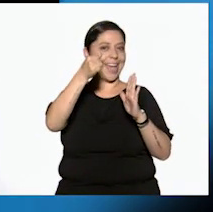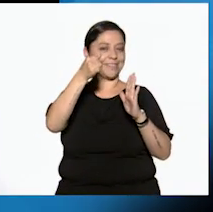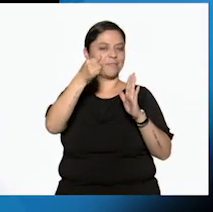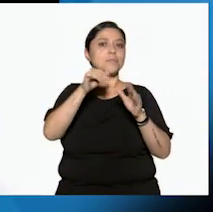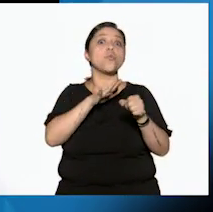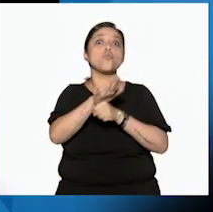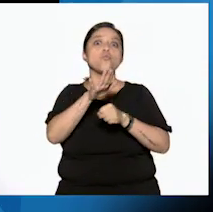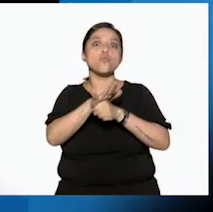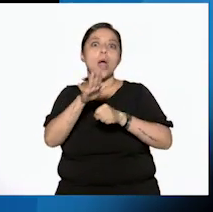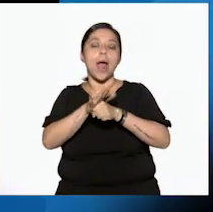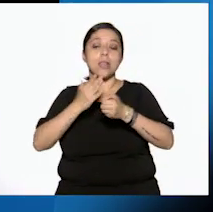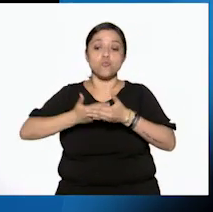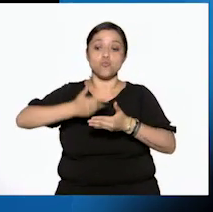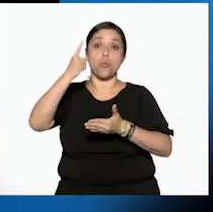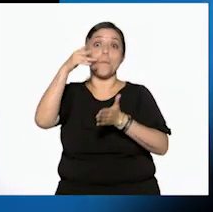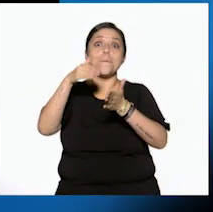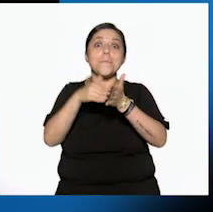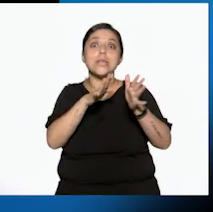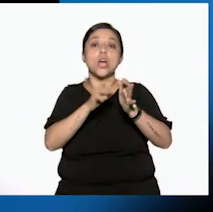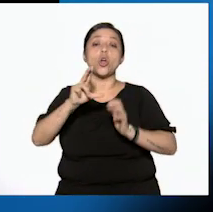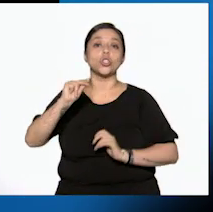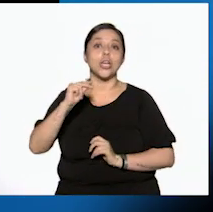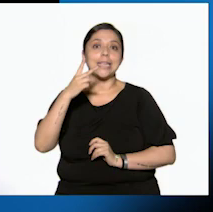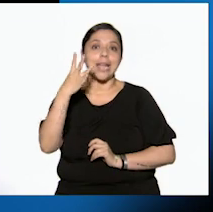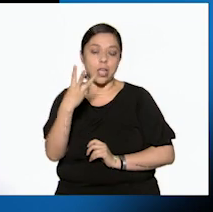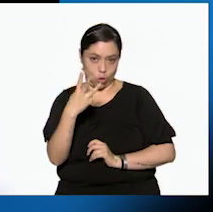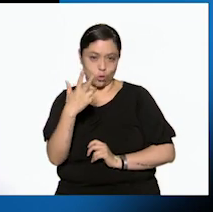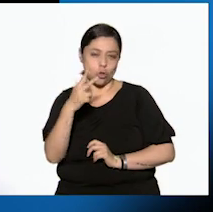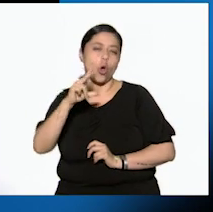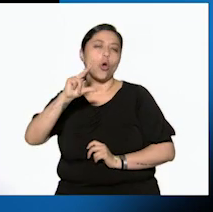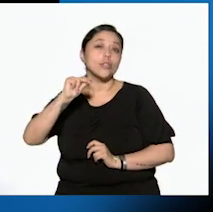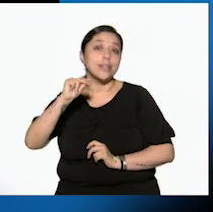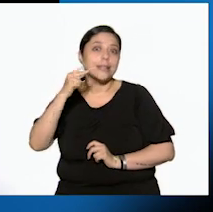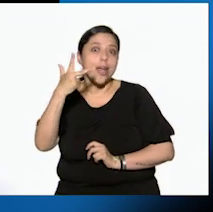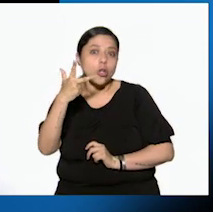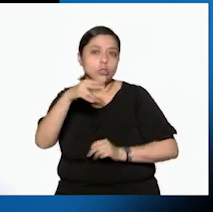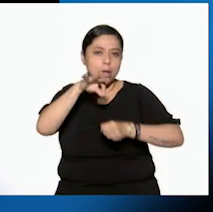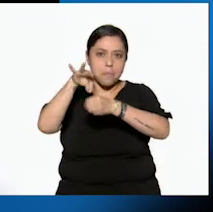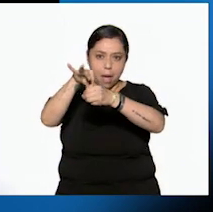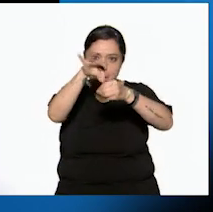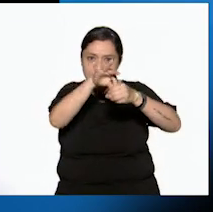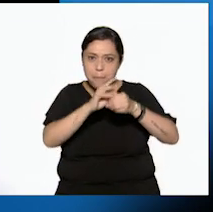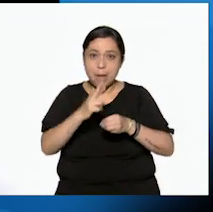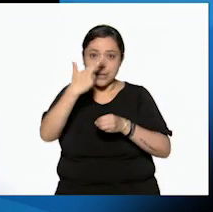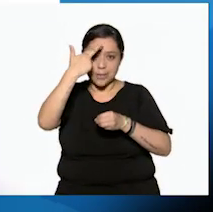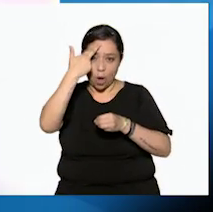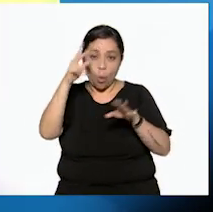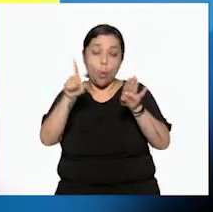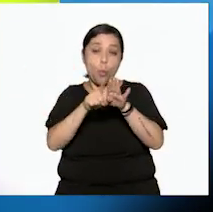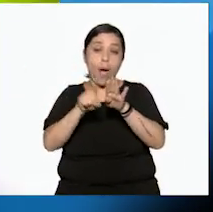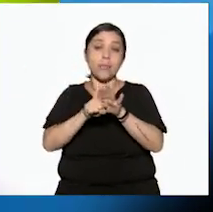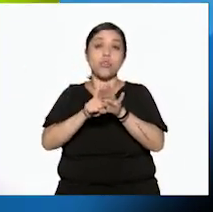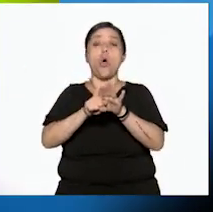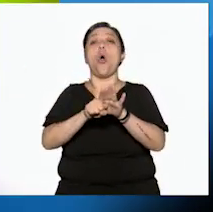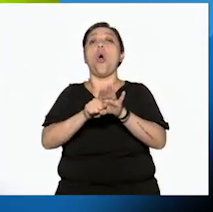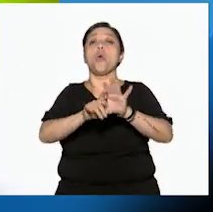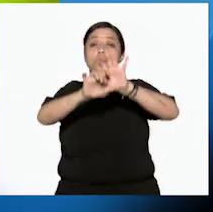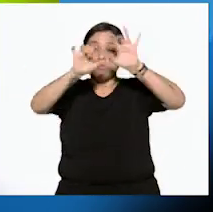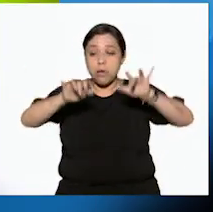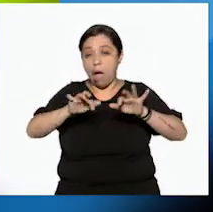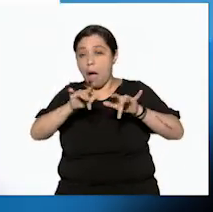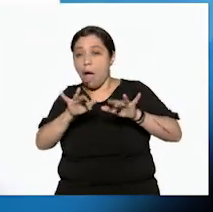Las polémicas elecciones de 1988. ¿Recuerdan? Fue el año en que se cayó el sistema.